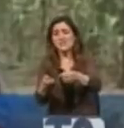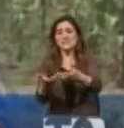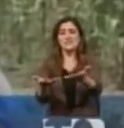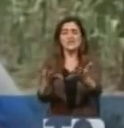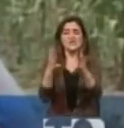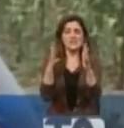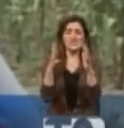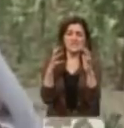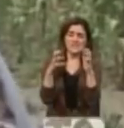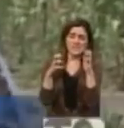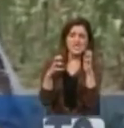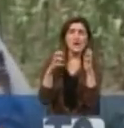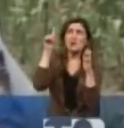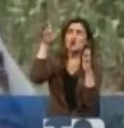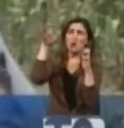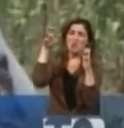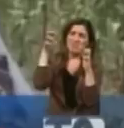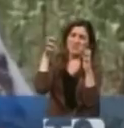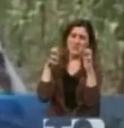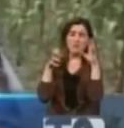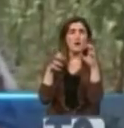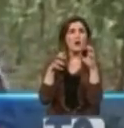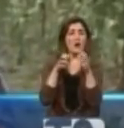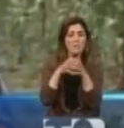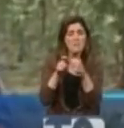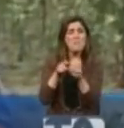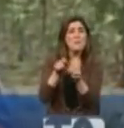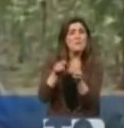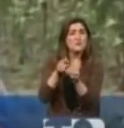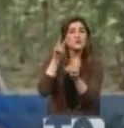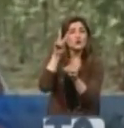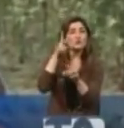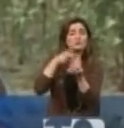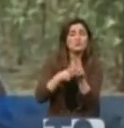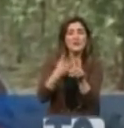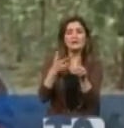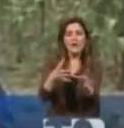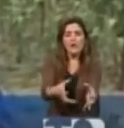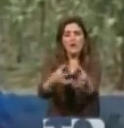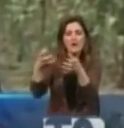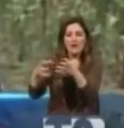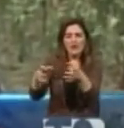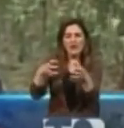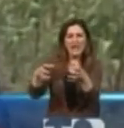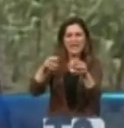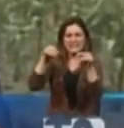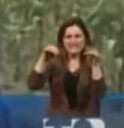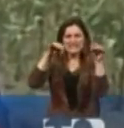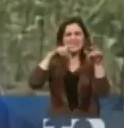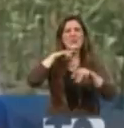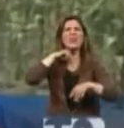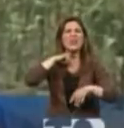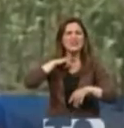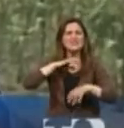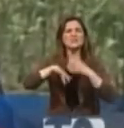plantas. Vea cómo está la siembra de las papas sembradas ya 2 meses, que no sale para nada. Y es un polvo, un sequío total. La